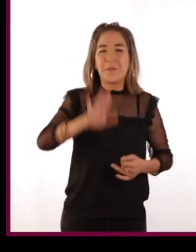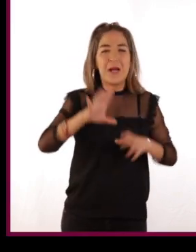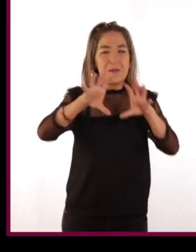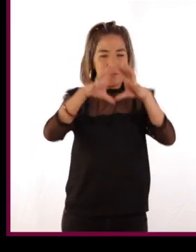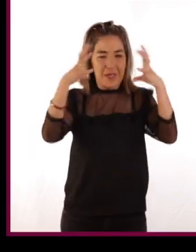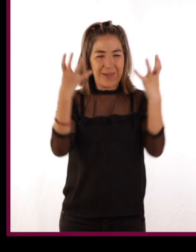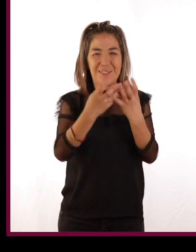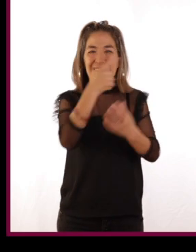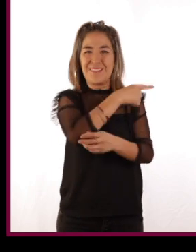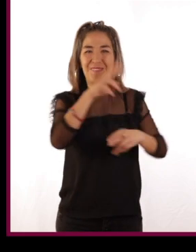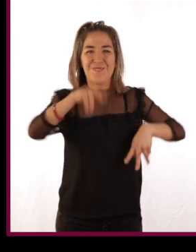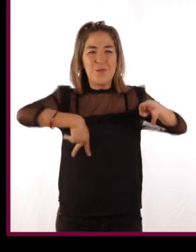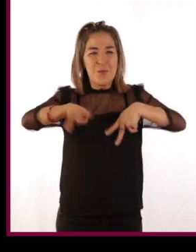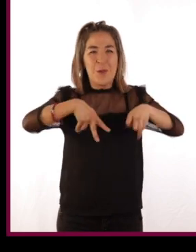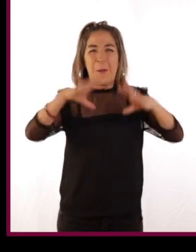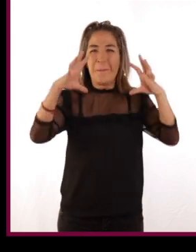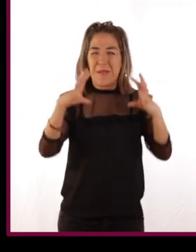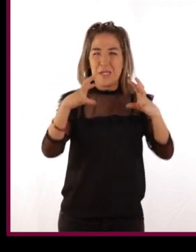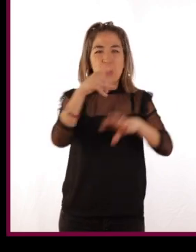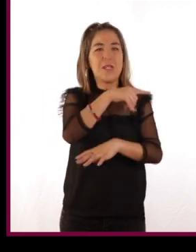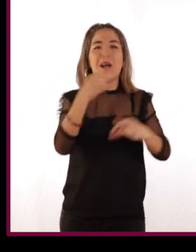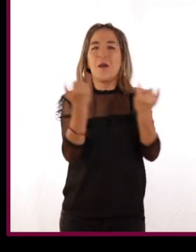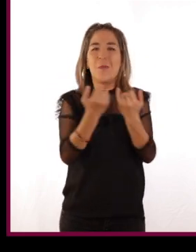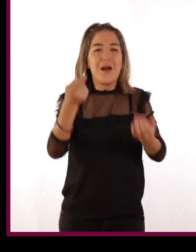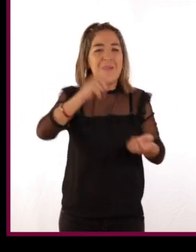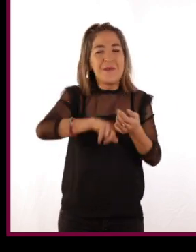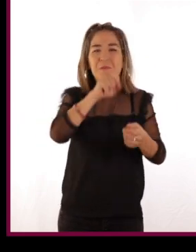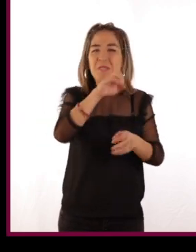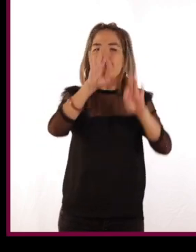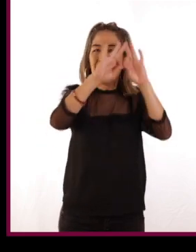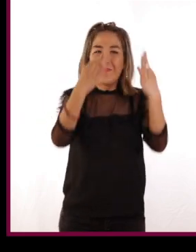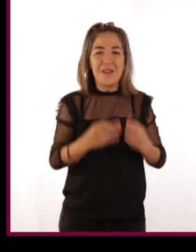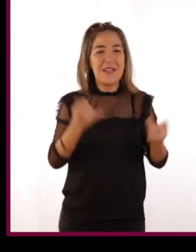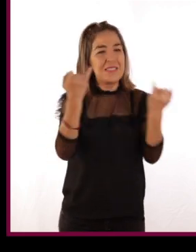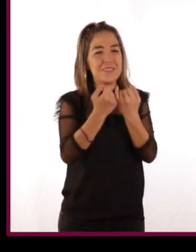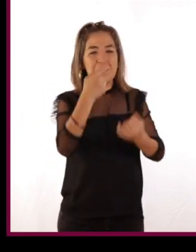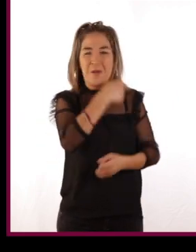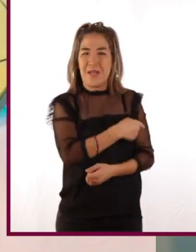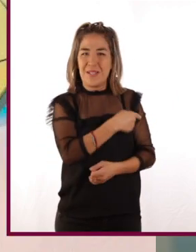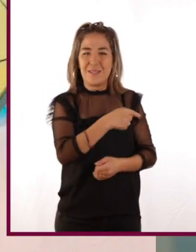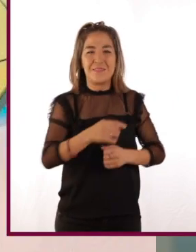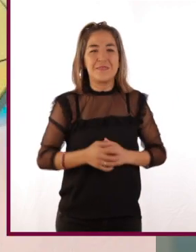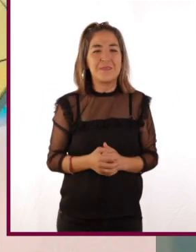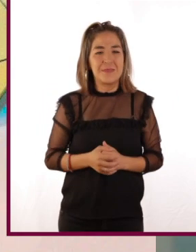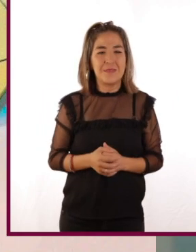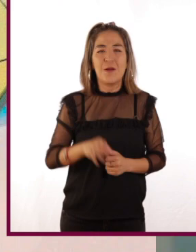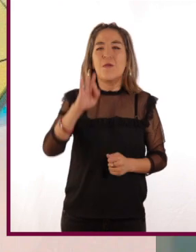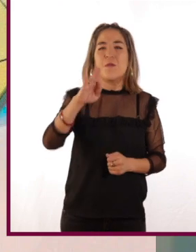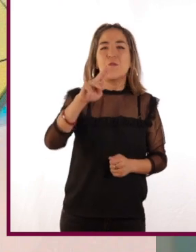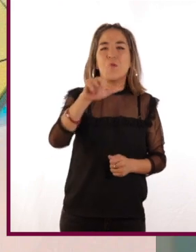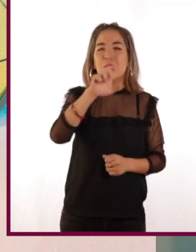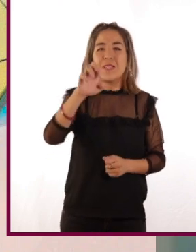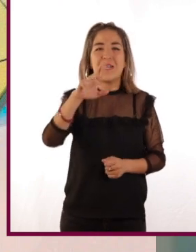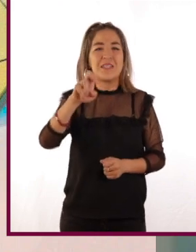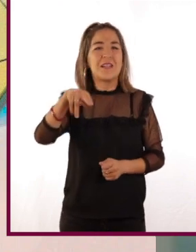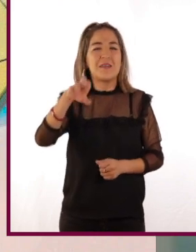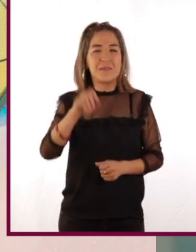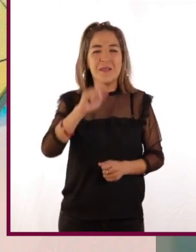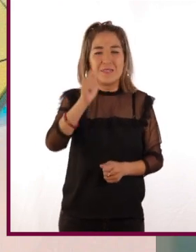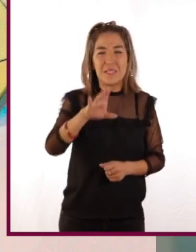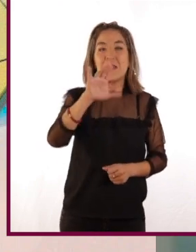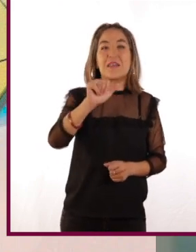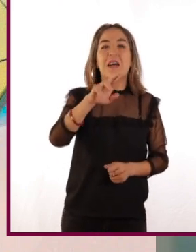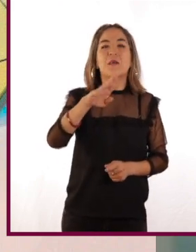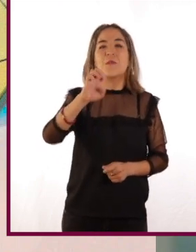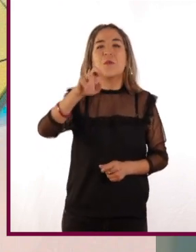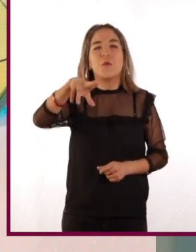de fútbol, que son pentágonos y hexágonos. Entonces, ese realmente es la estructura que tienen los fullerenos, que es